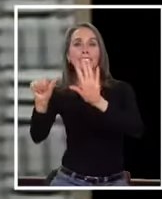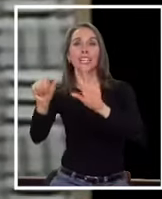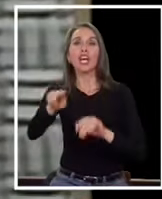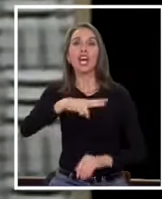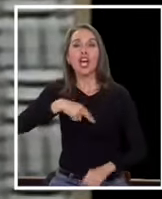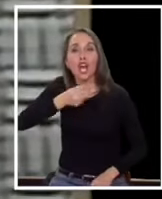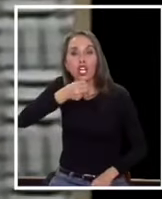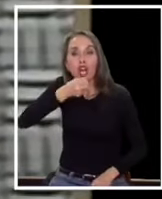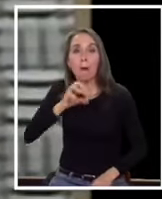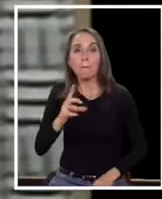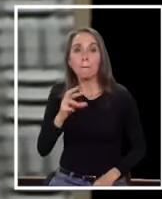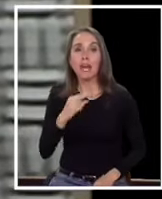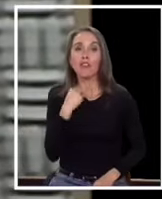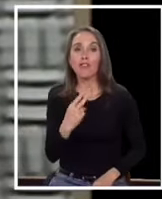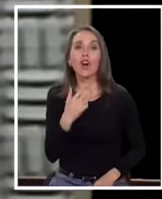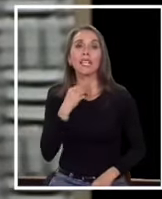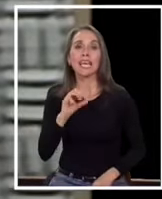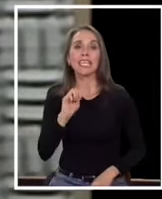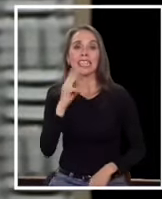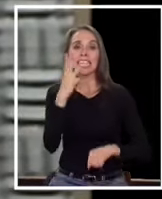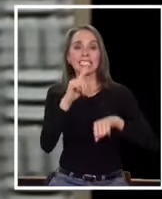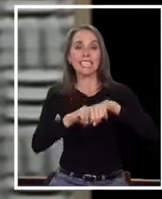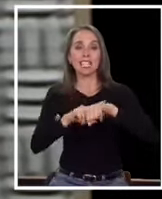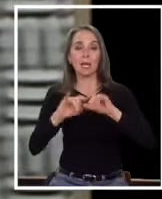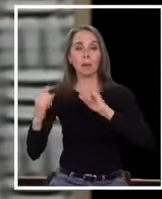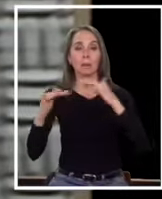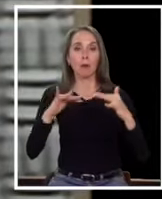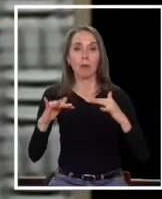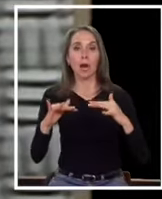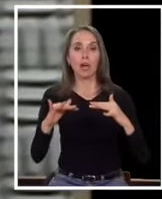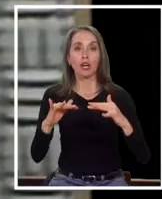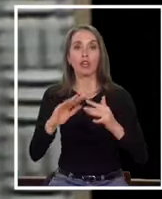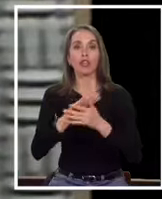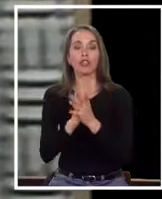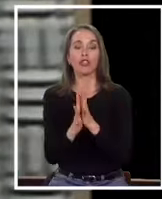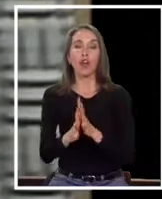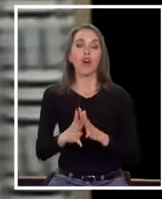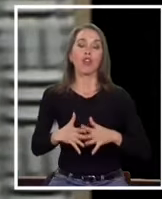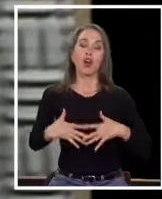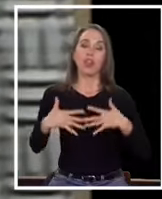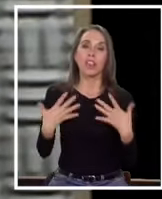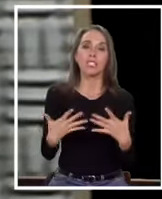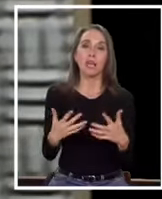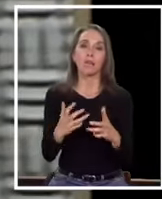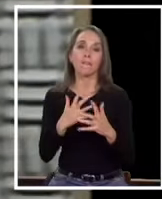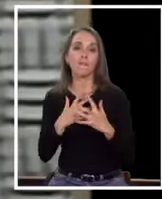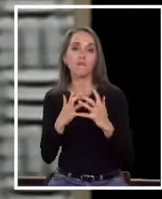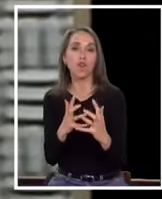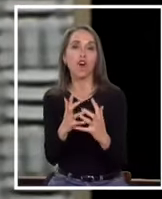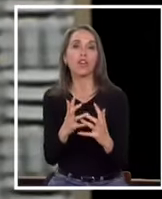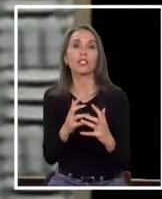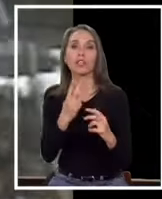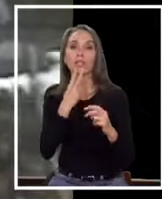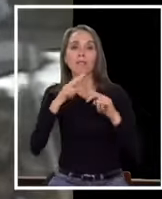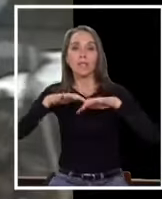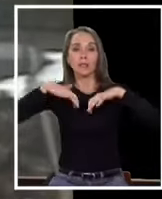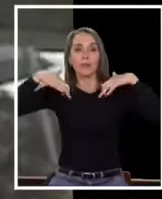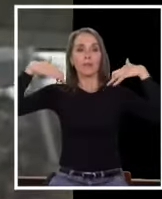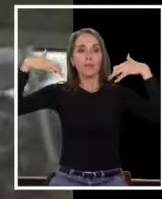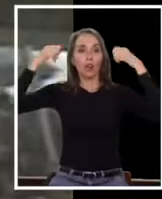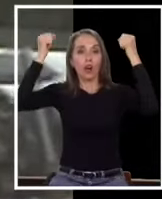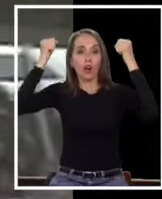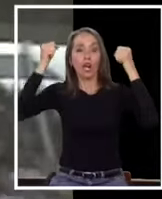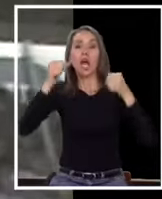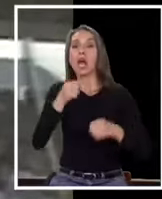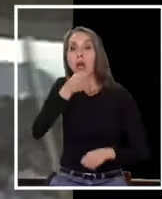Nosotros queremos ir al tercer tiempo de este partido, a todo lo desagradable, lo violento que se vivió en las tribunas. Las medidas